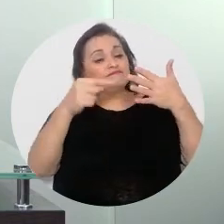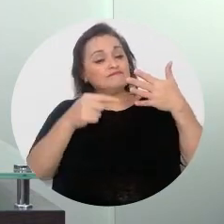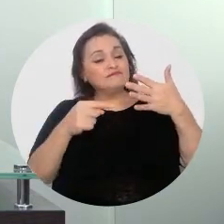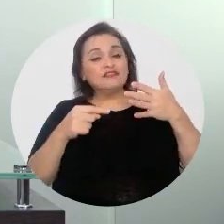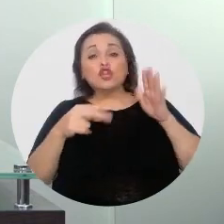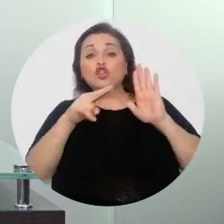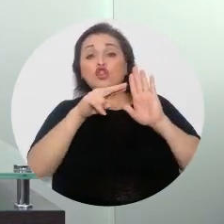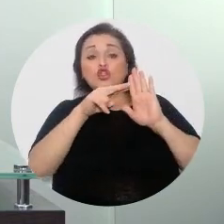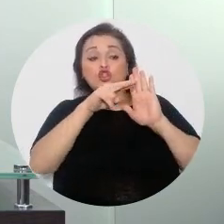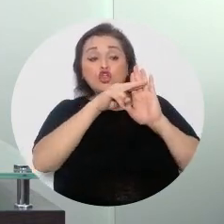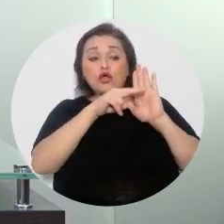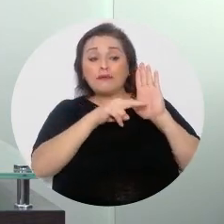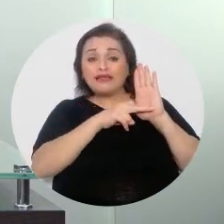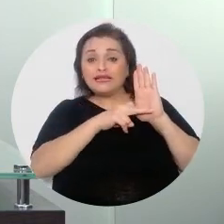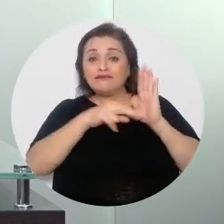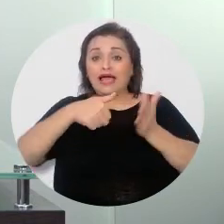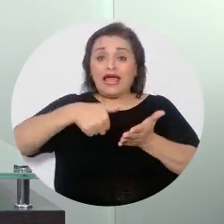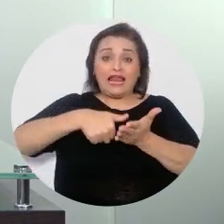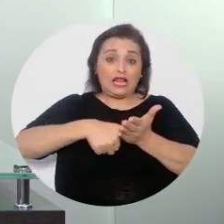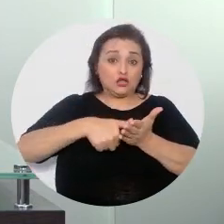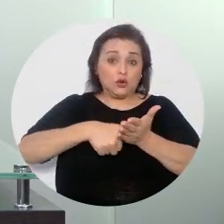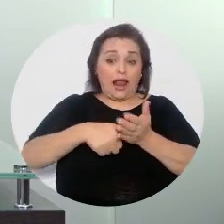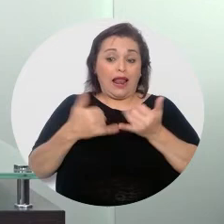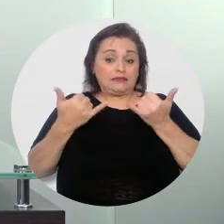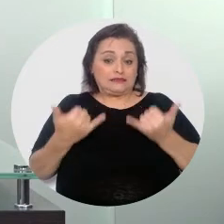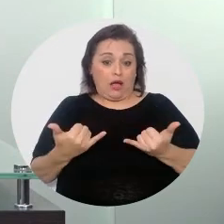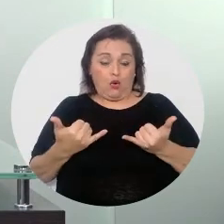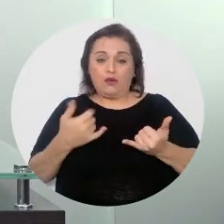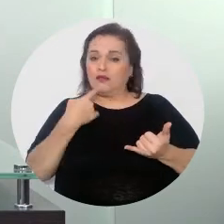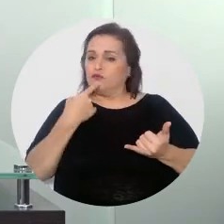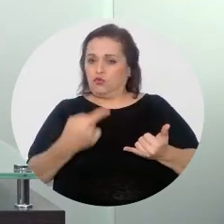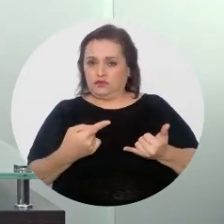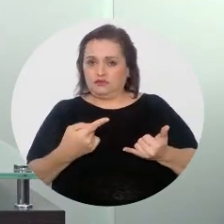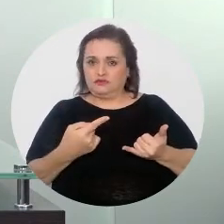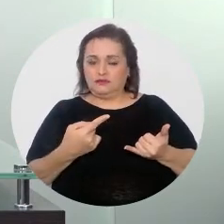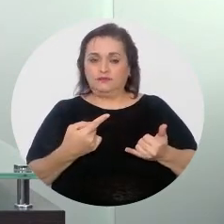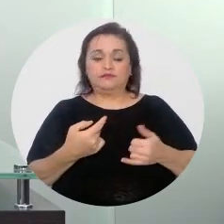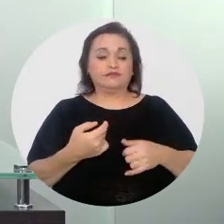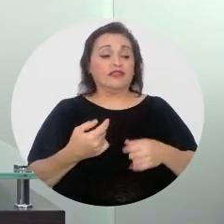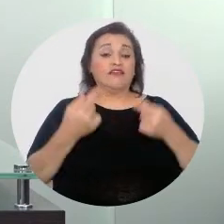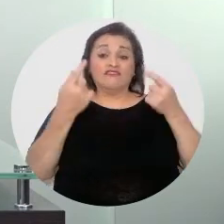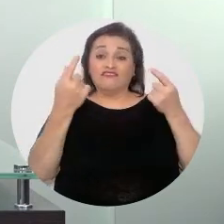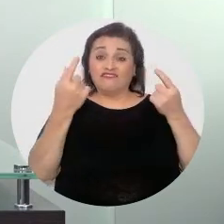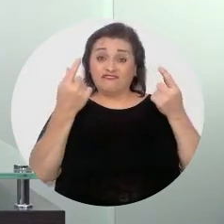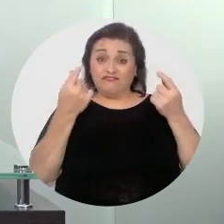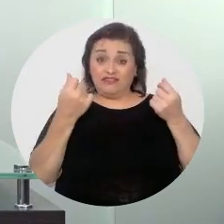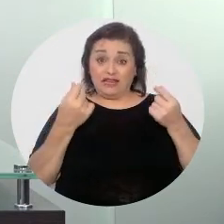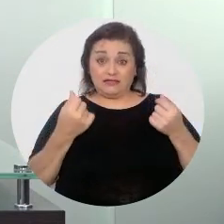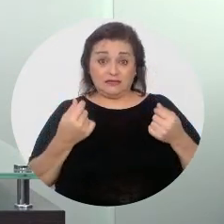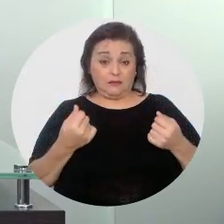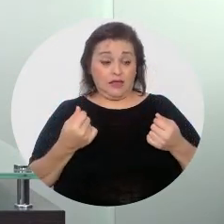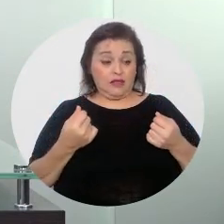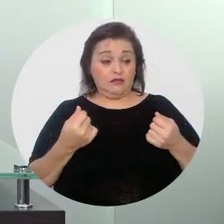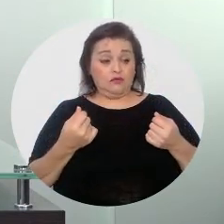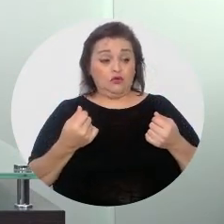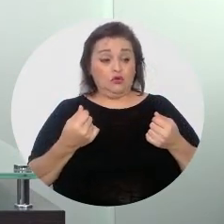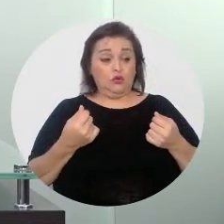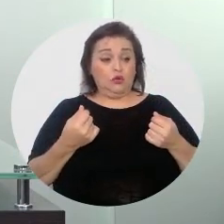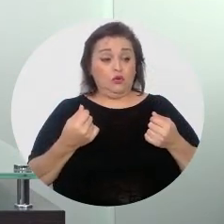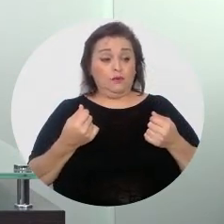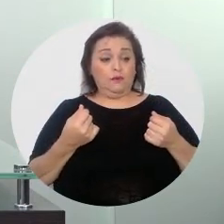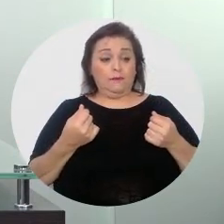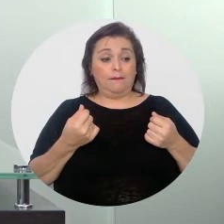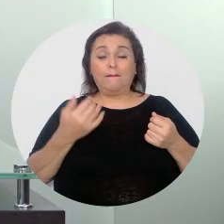asuntos que no prevé la normativa electoral hasta la fecha. En el caso del financiamiento